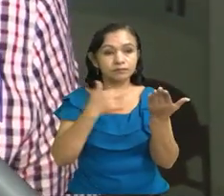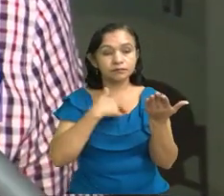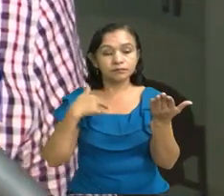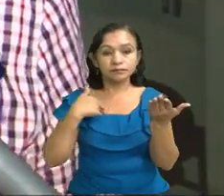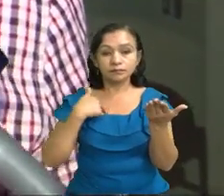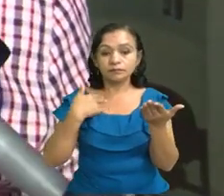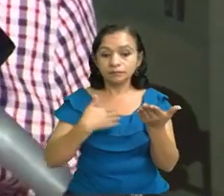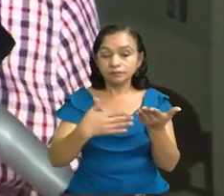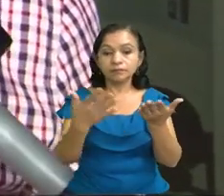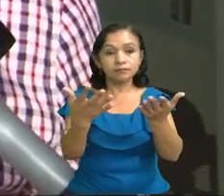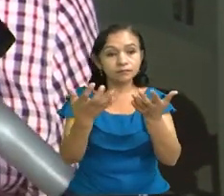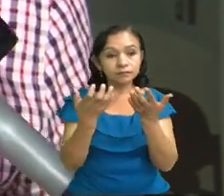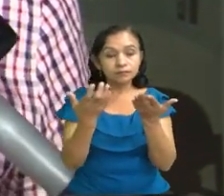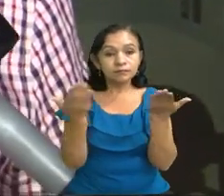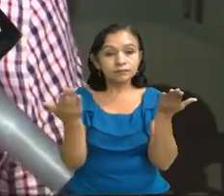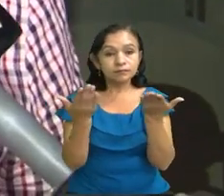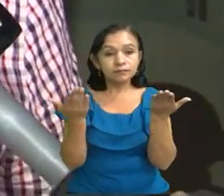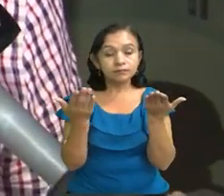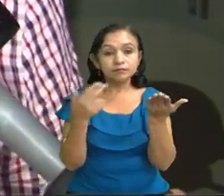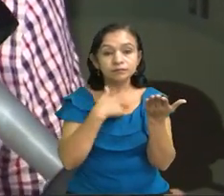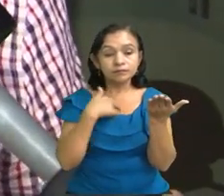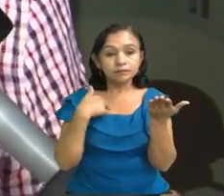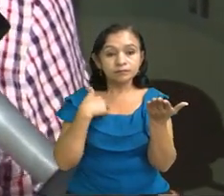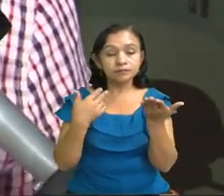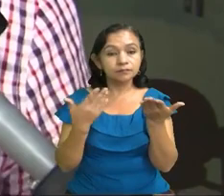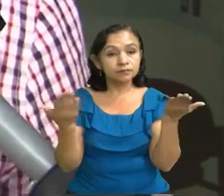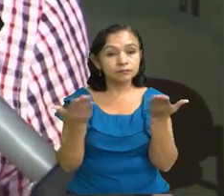estamos proponiendo nosotros y hemos